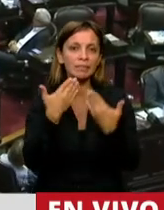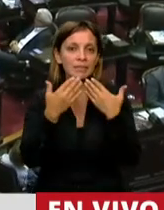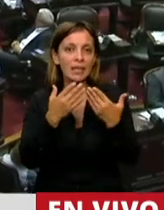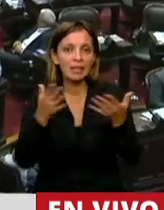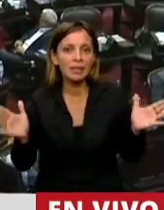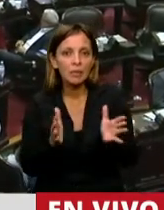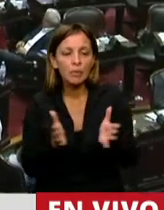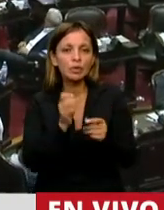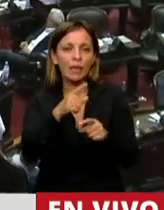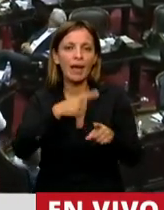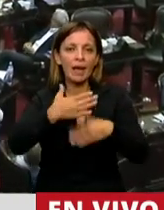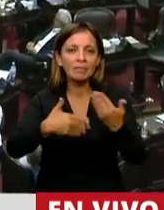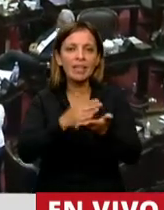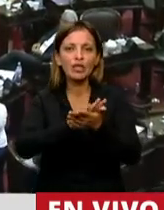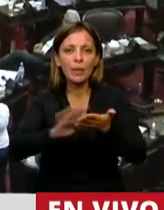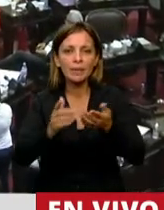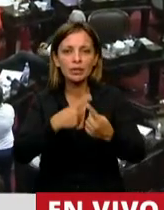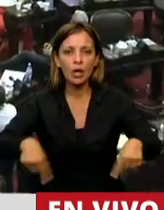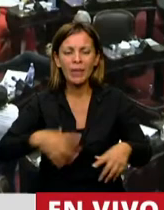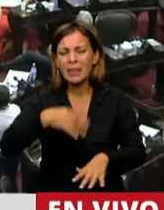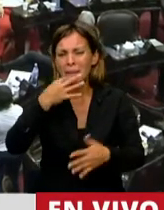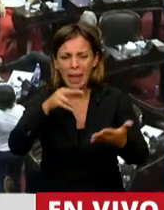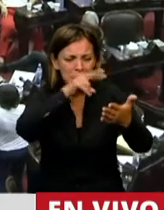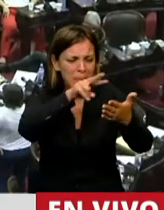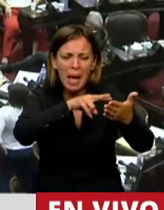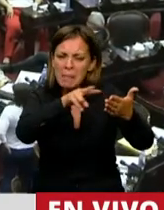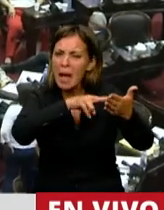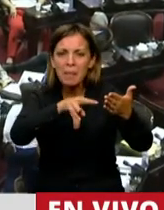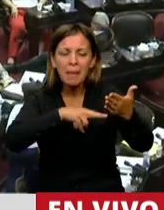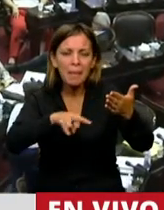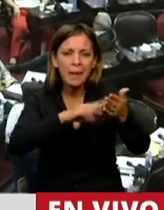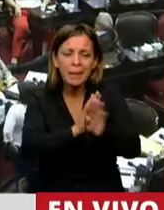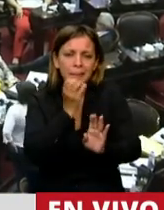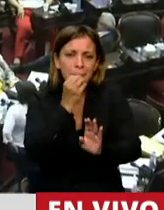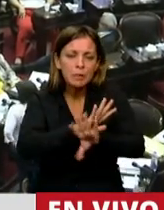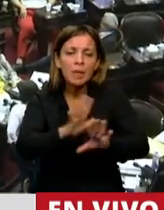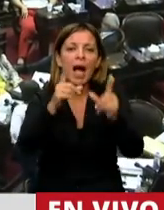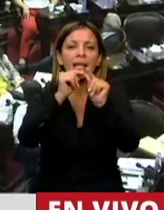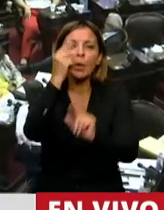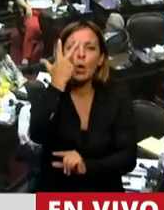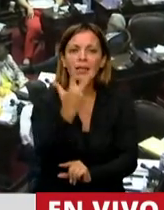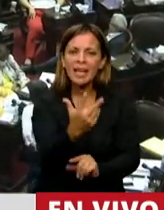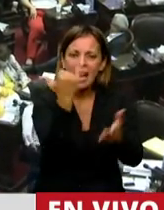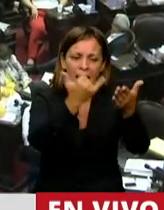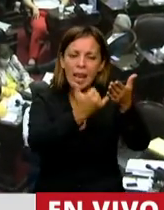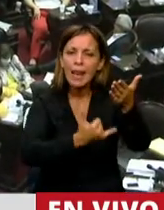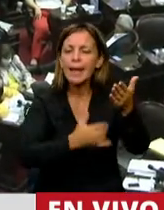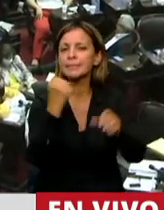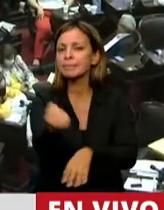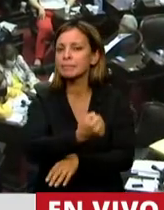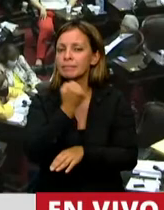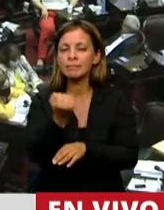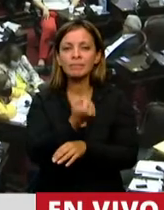políticas de innovación sustentable. Sinceramente es riquísimo, no me canso de leer el artículo 3 y todos